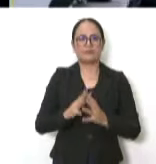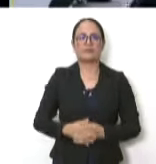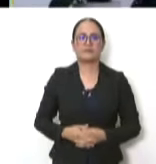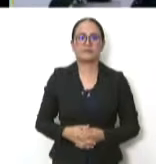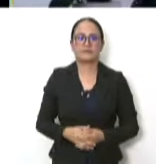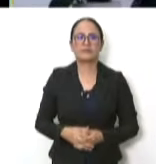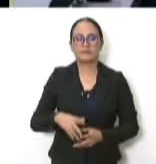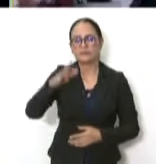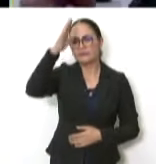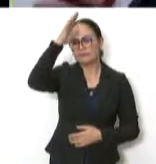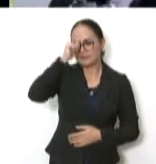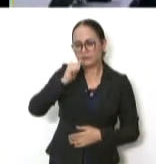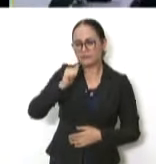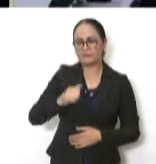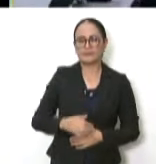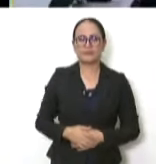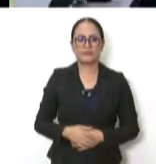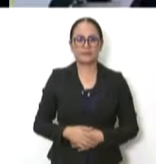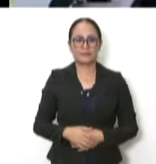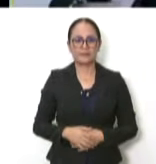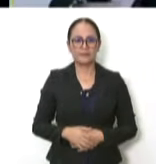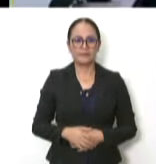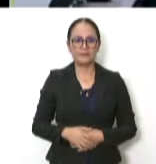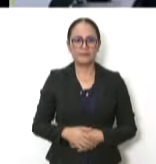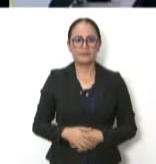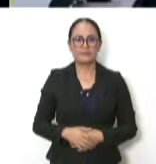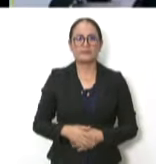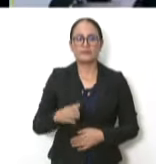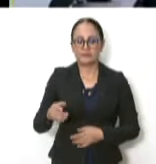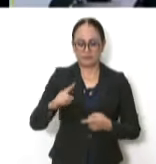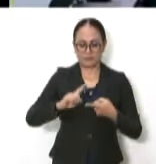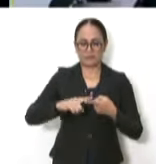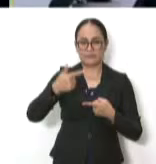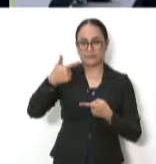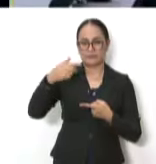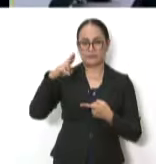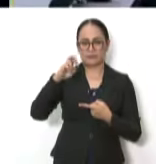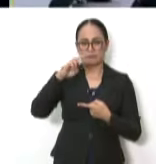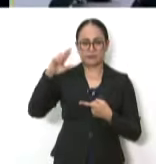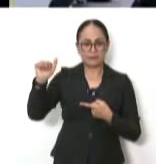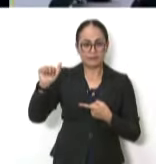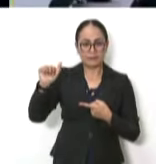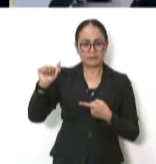instrucción, comisionado presidente, por parte del comisionado Guerra.